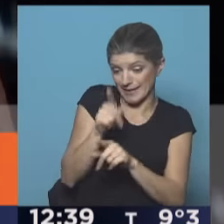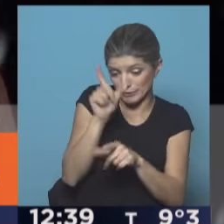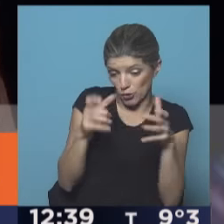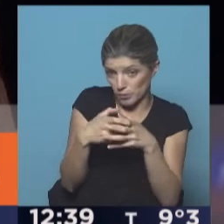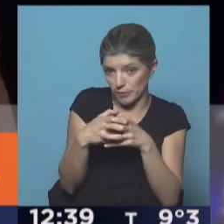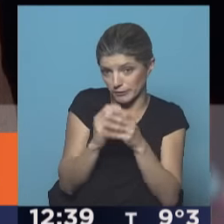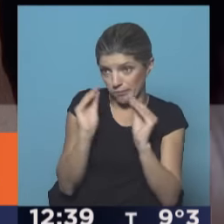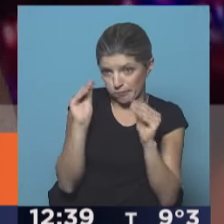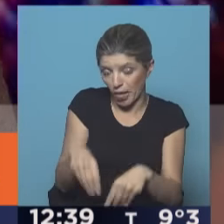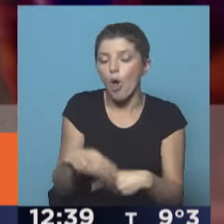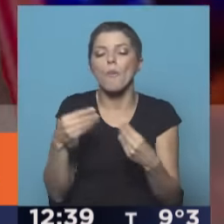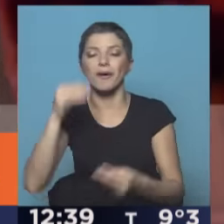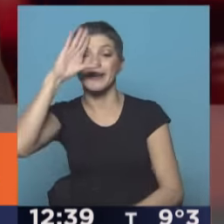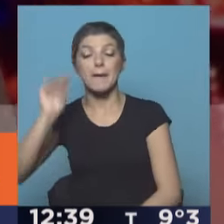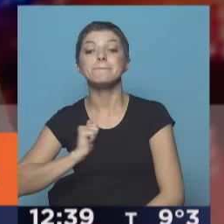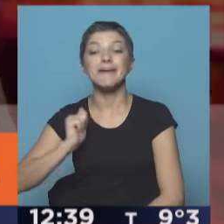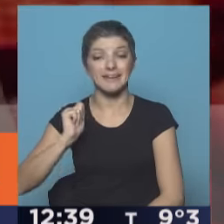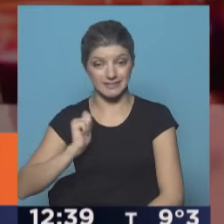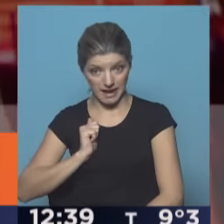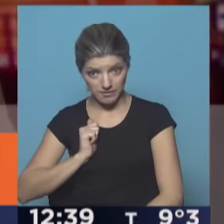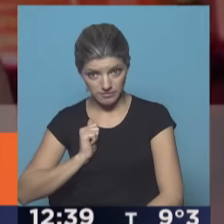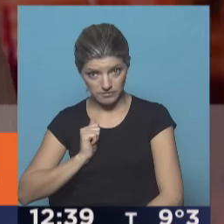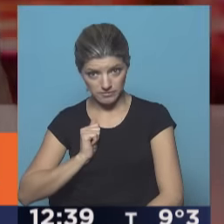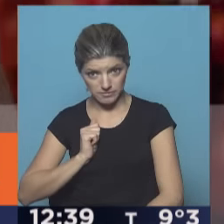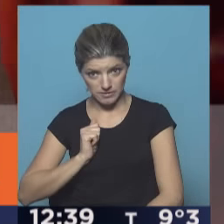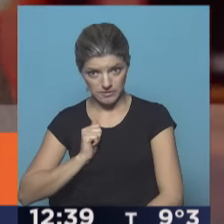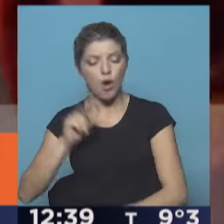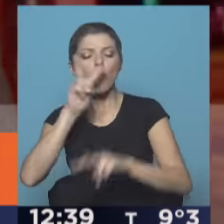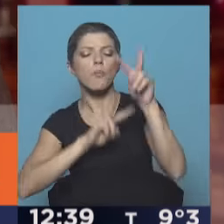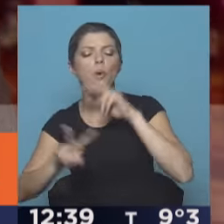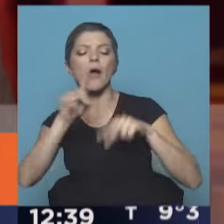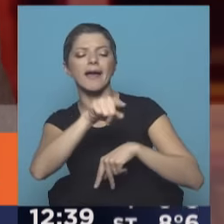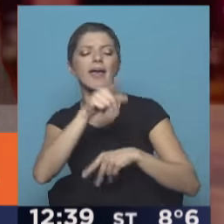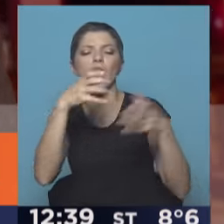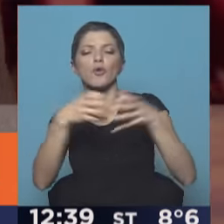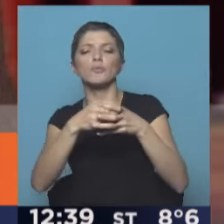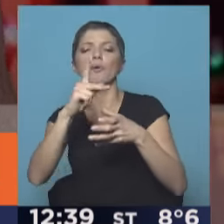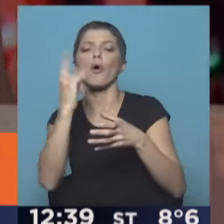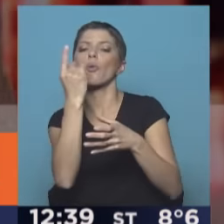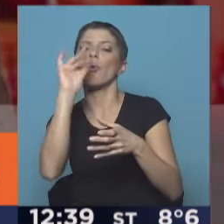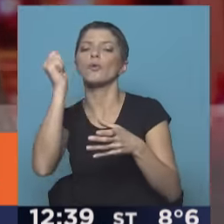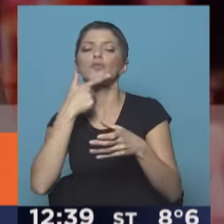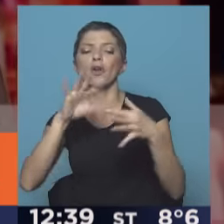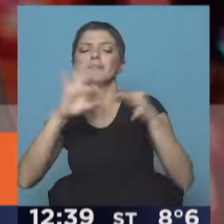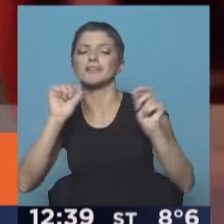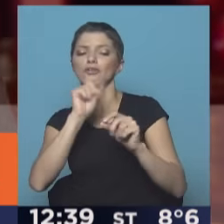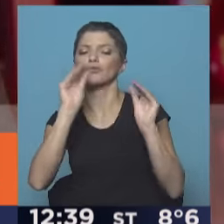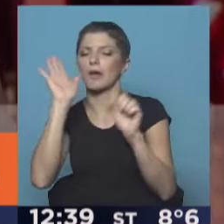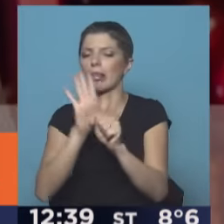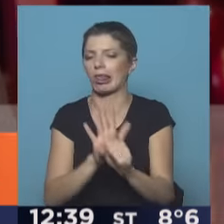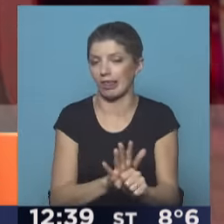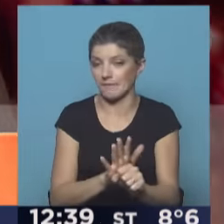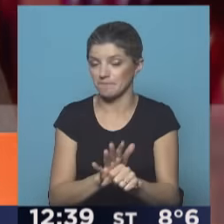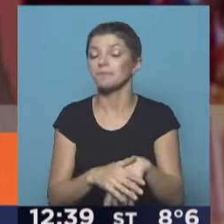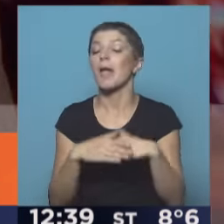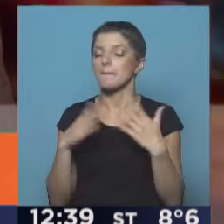militares apoyan eh menos menos libertades a a a los curdos pero vuelvo a repetir Me parece que que